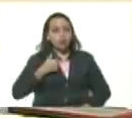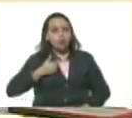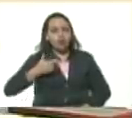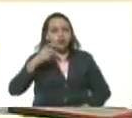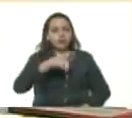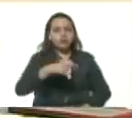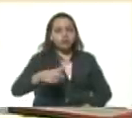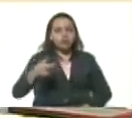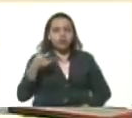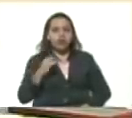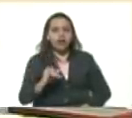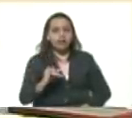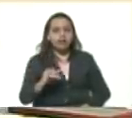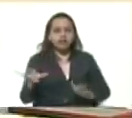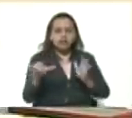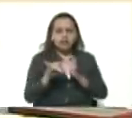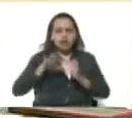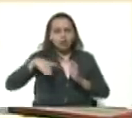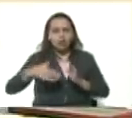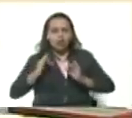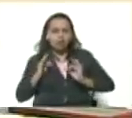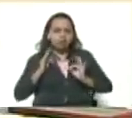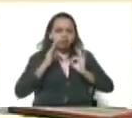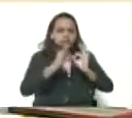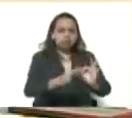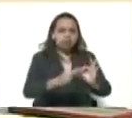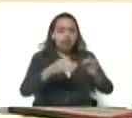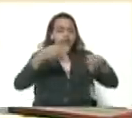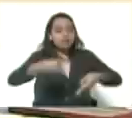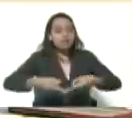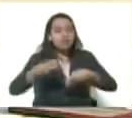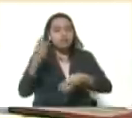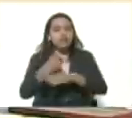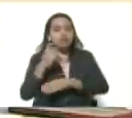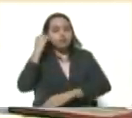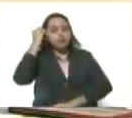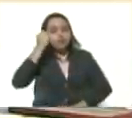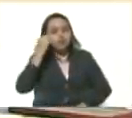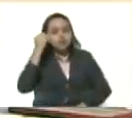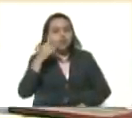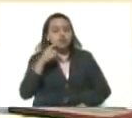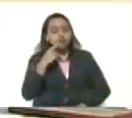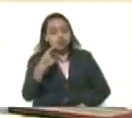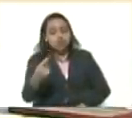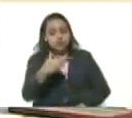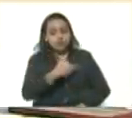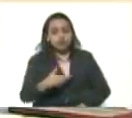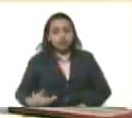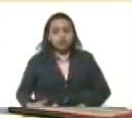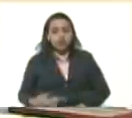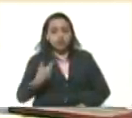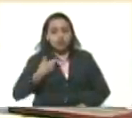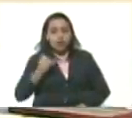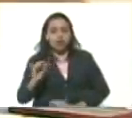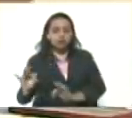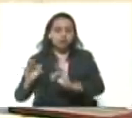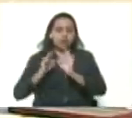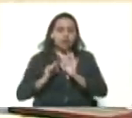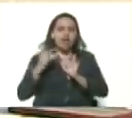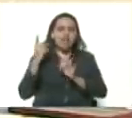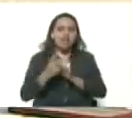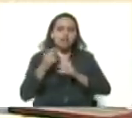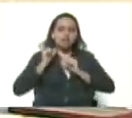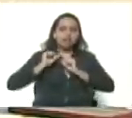que esté cerca pueda contagiarnos. Siempre debemos pensar lo que usted dice, que yo estoy contagiada y debo